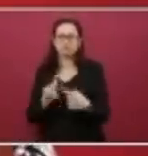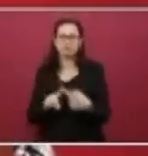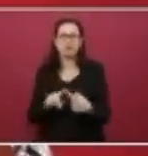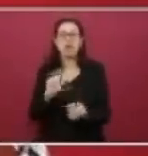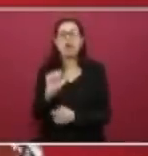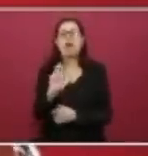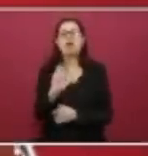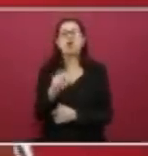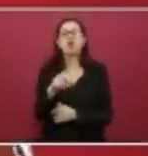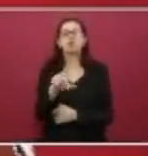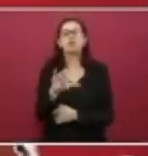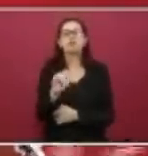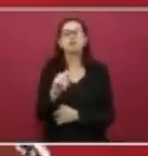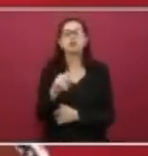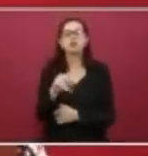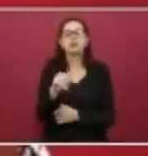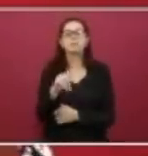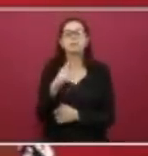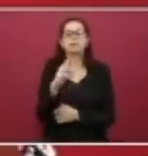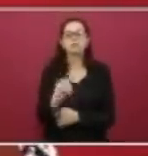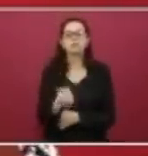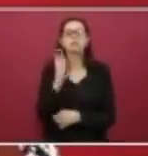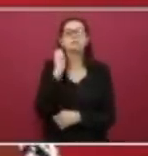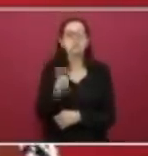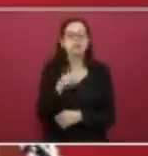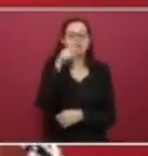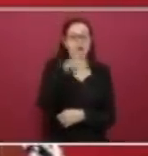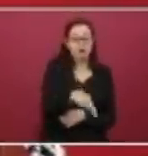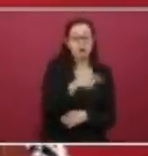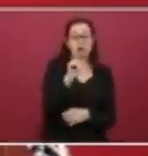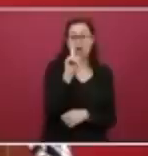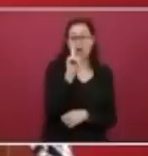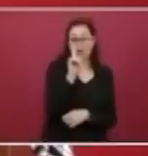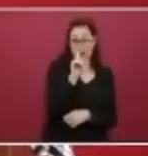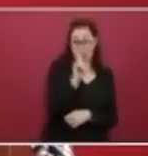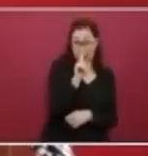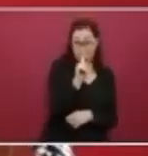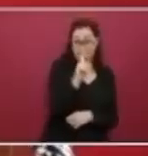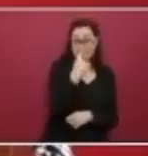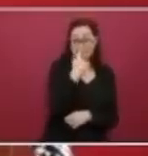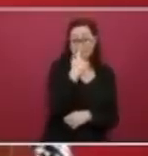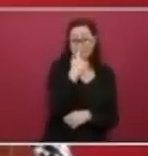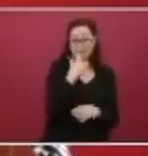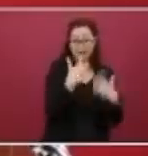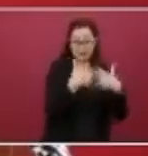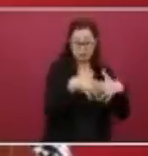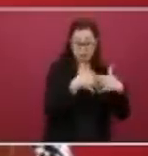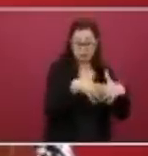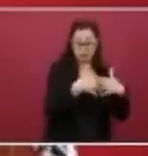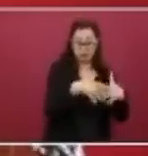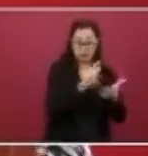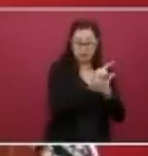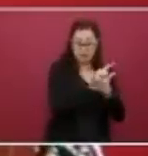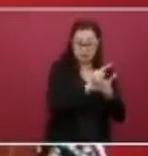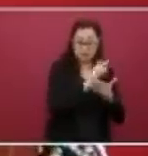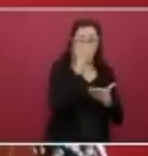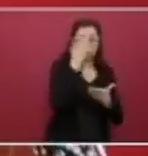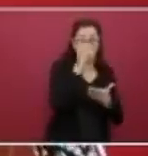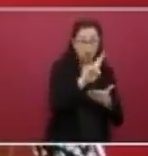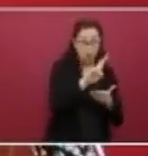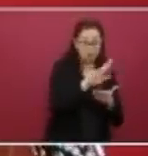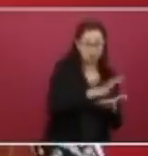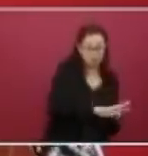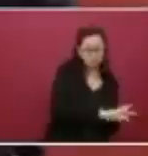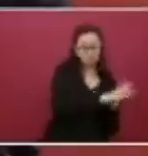acondicionamiento es llevar el agua de la planta de la calidad de la planta de tratamiento de cuautla a una